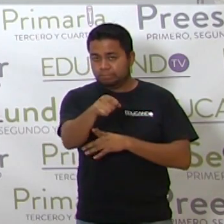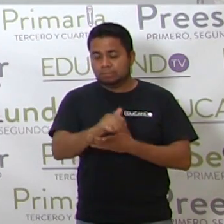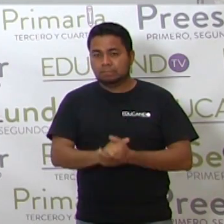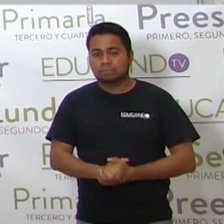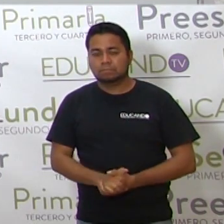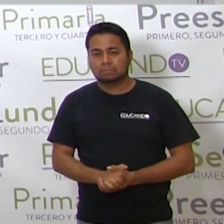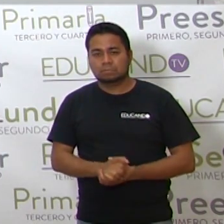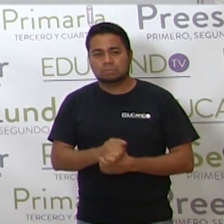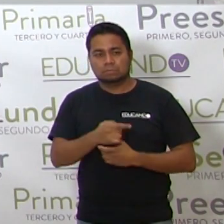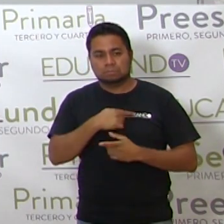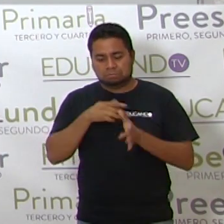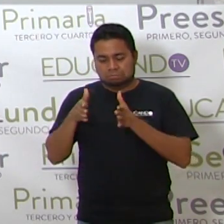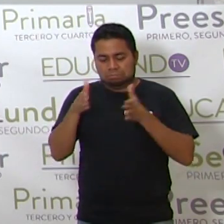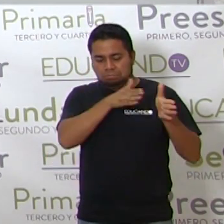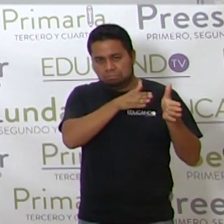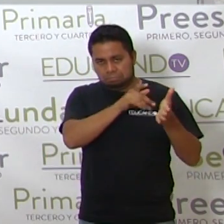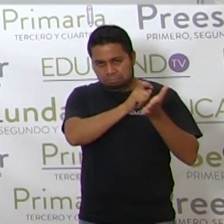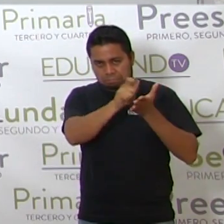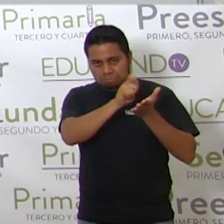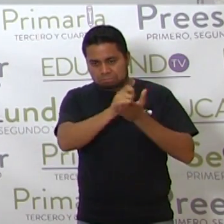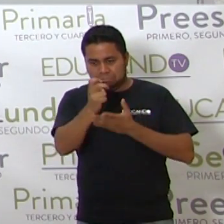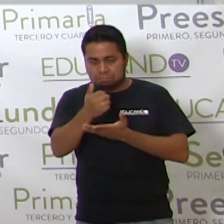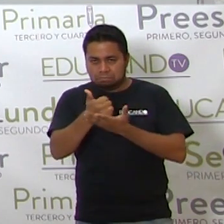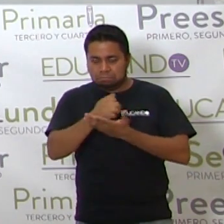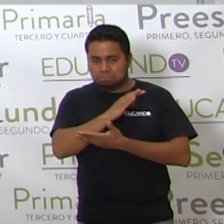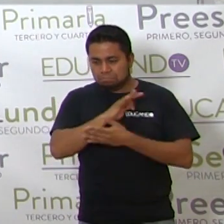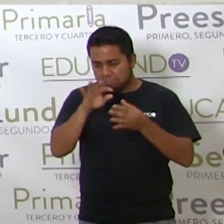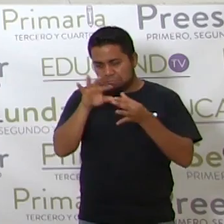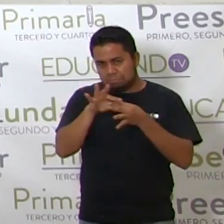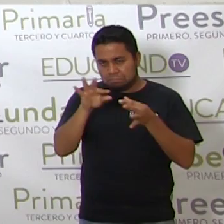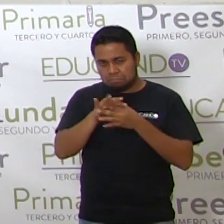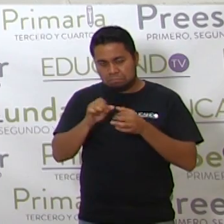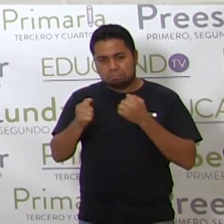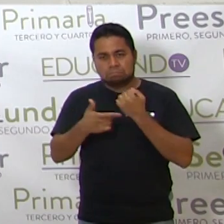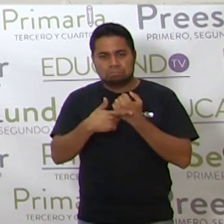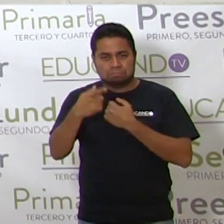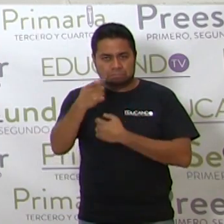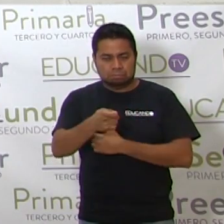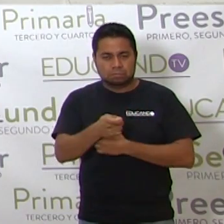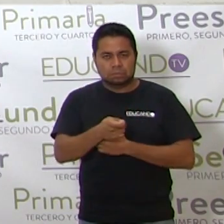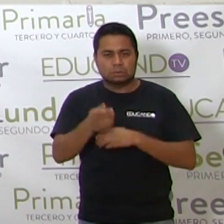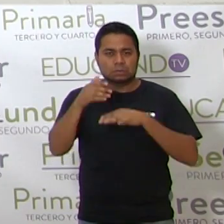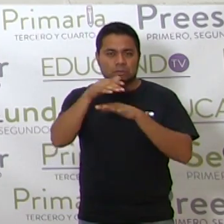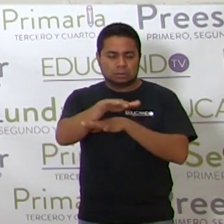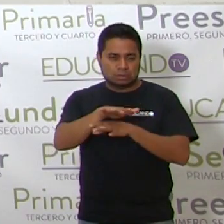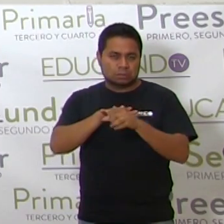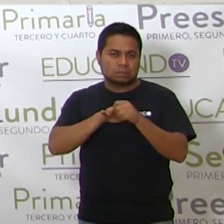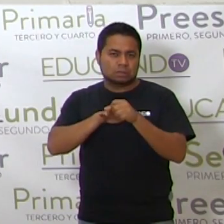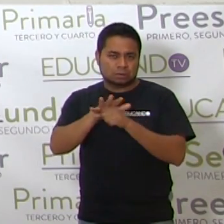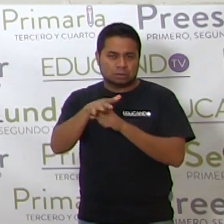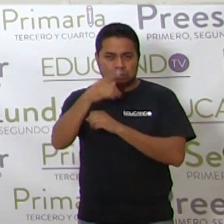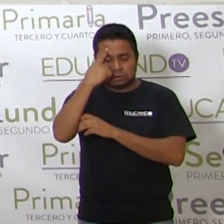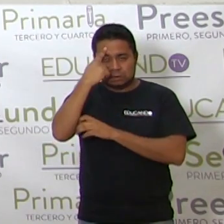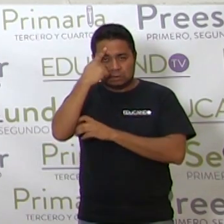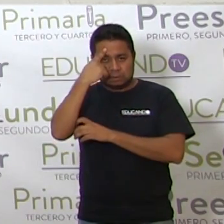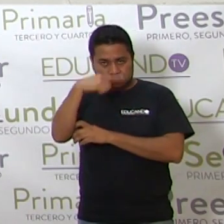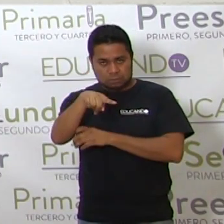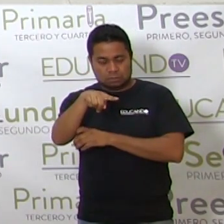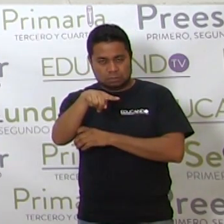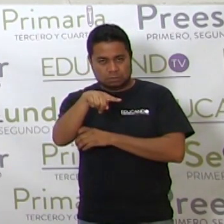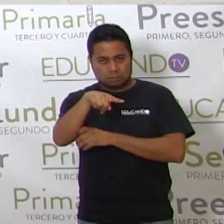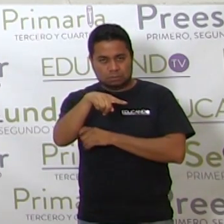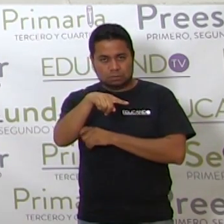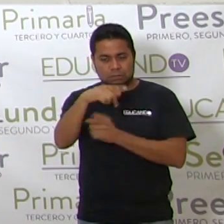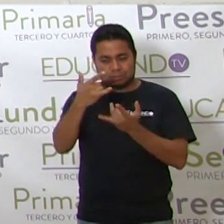lo voy a poner de este lado porque me va a permitir explicarte algo sobre relacionado a lo que son los